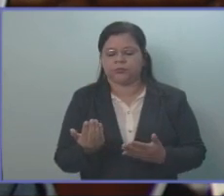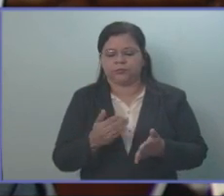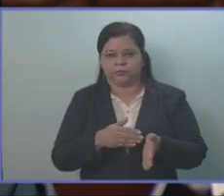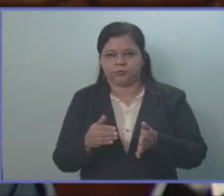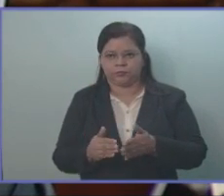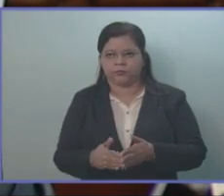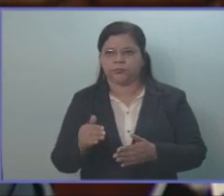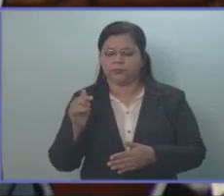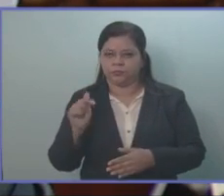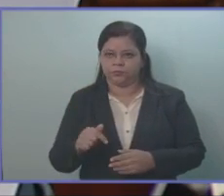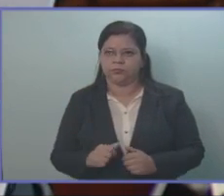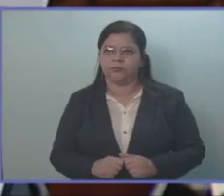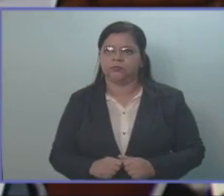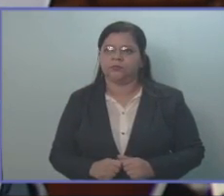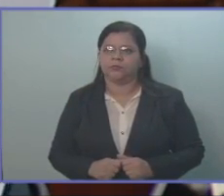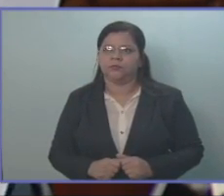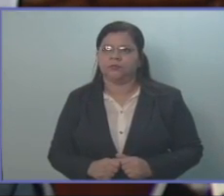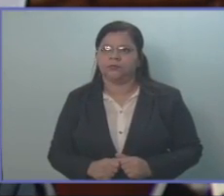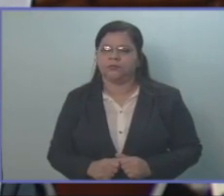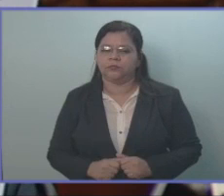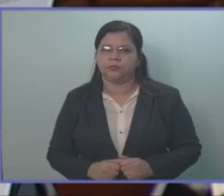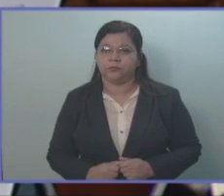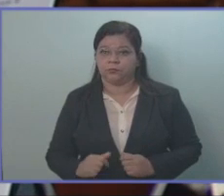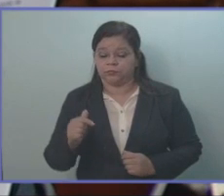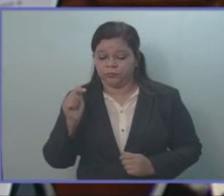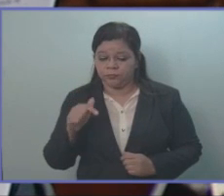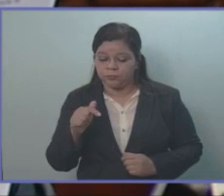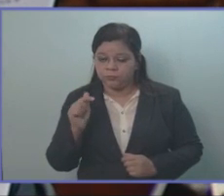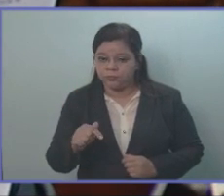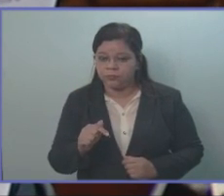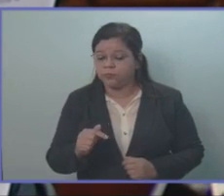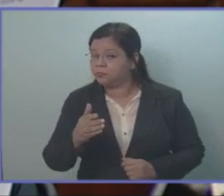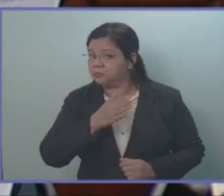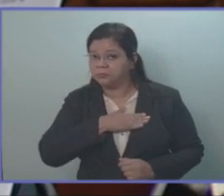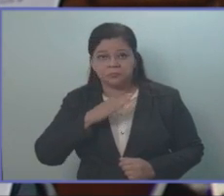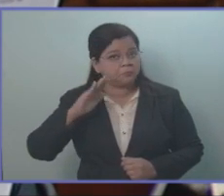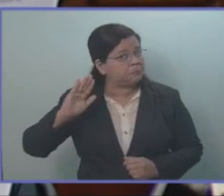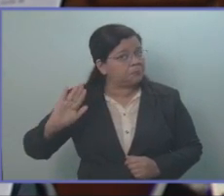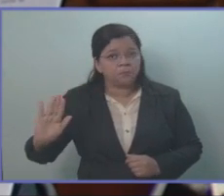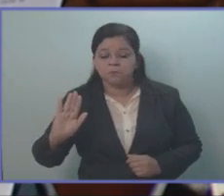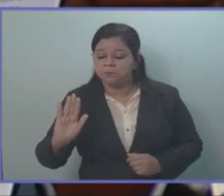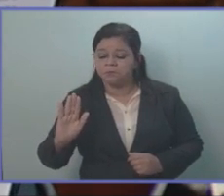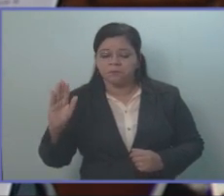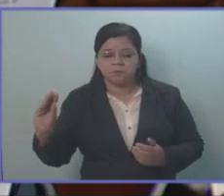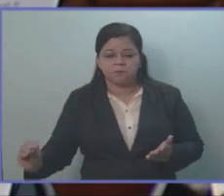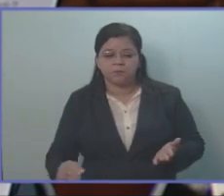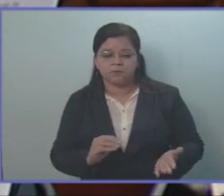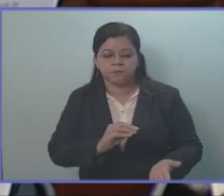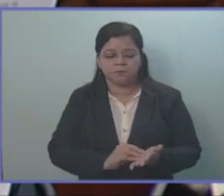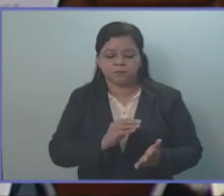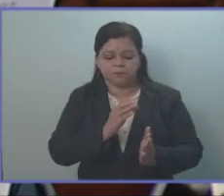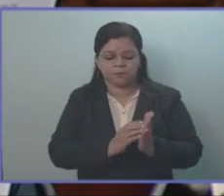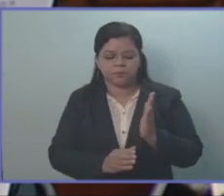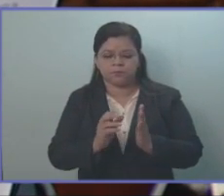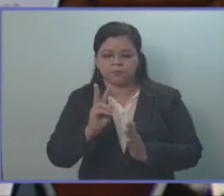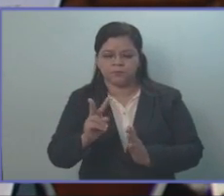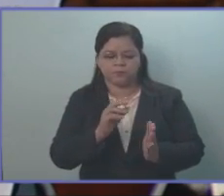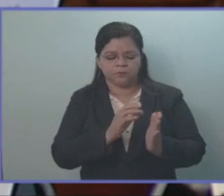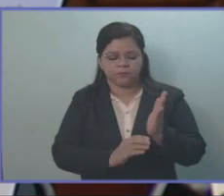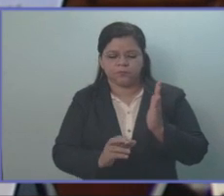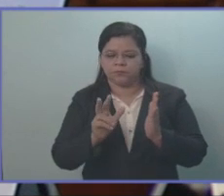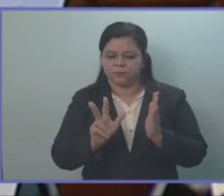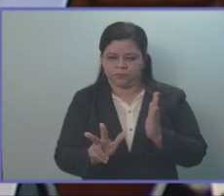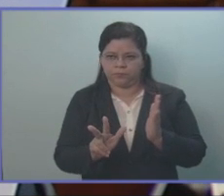del requerimiento. En el caso de incumplimiento de lo establecido en los numerales 2 y